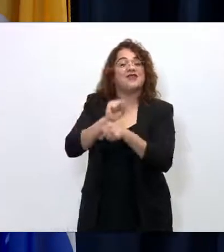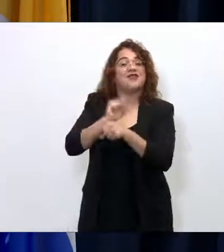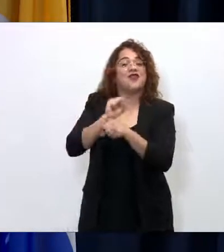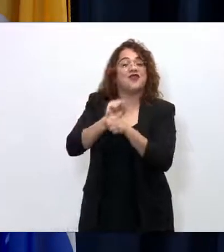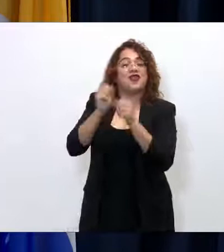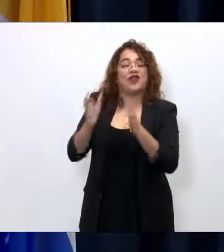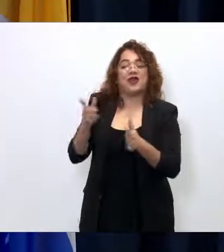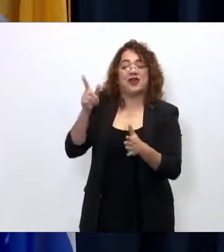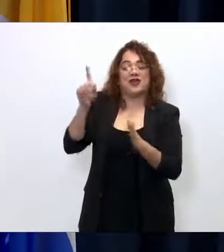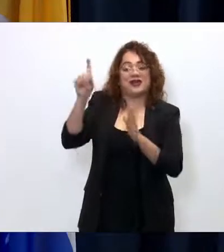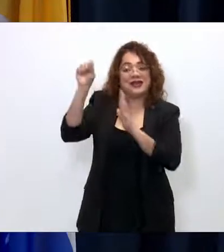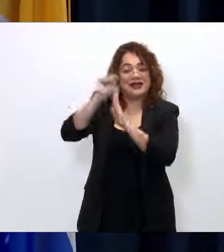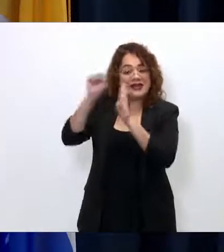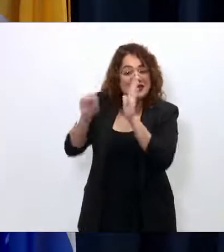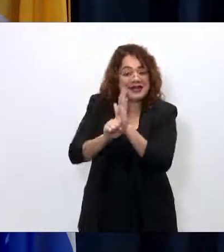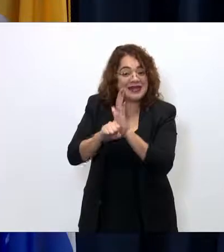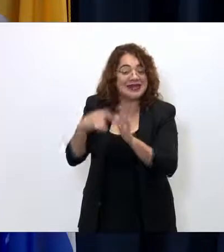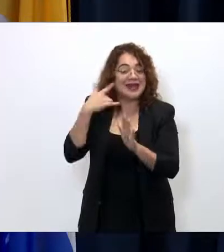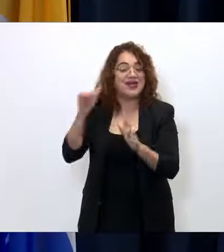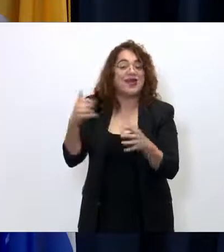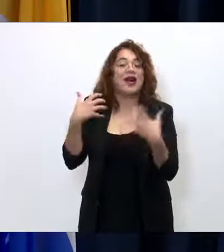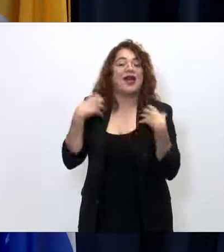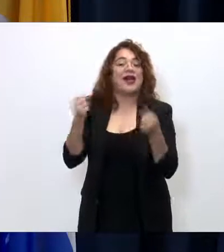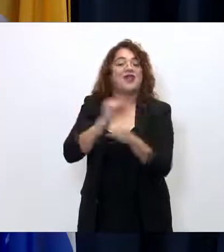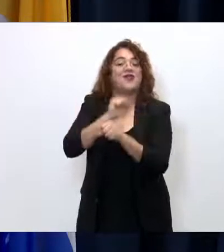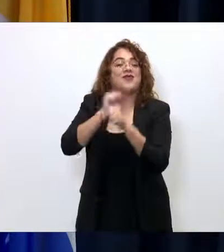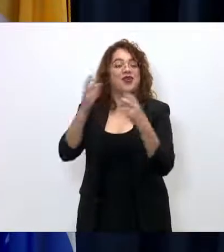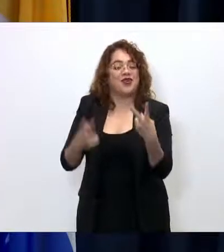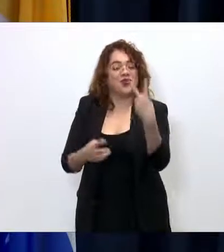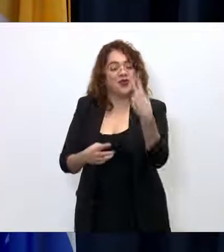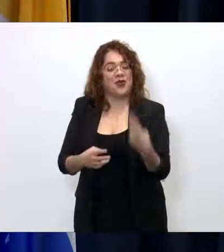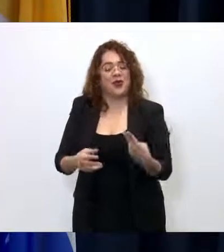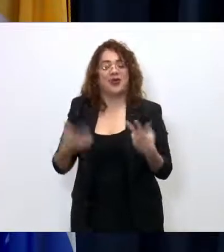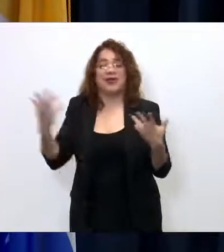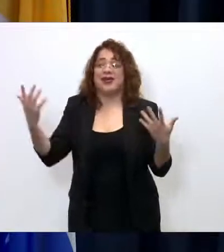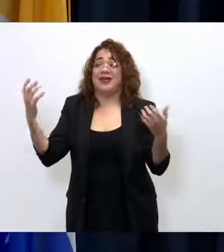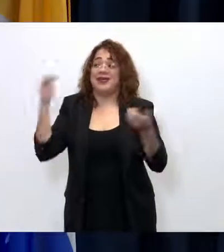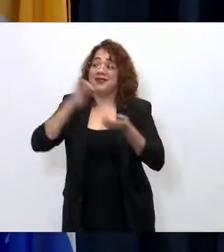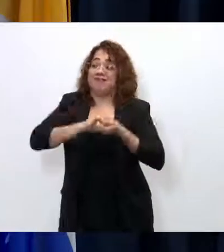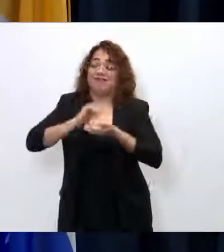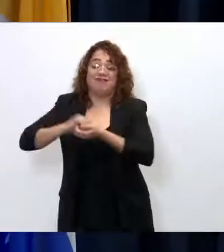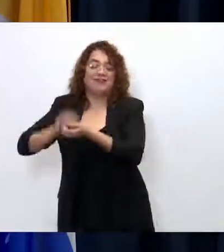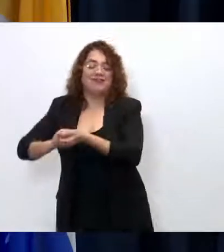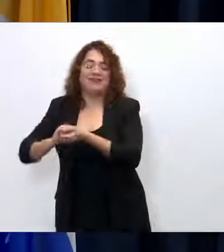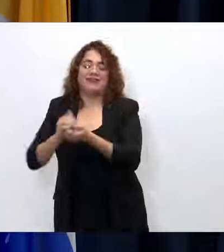del condado. Están haciendo un trabajo increíble para nuestra comunidad.